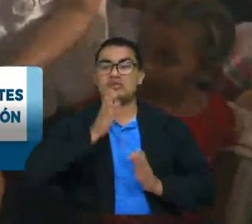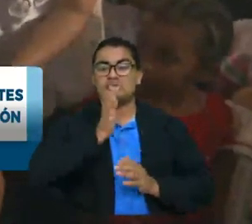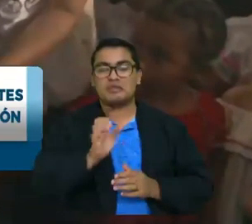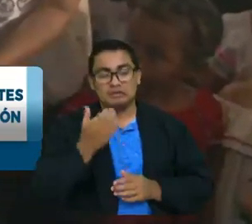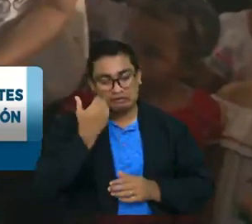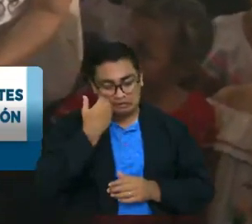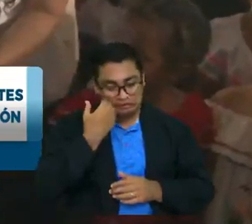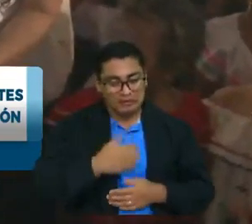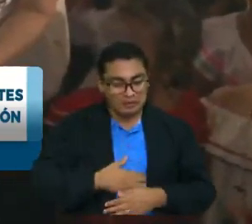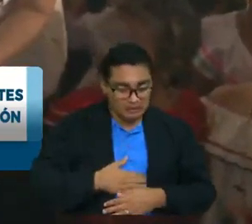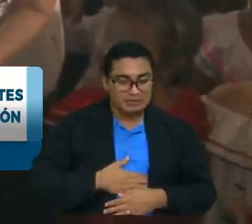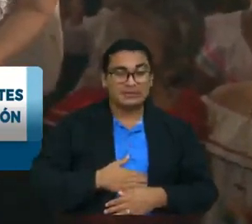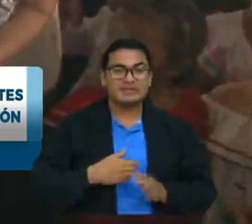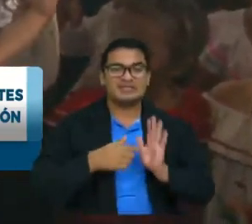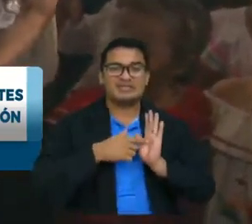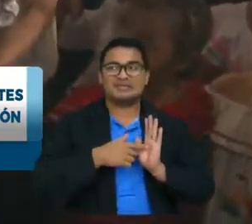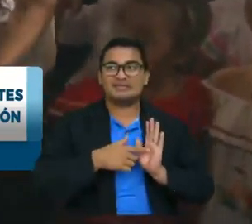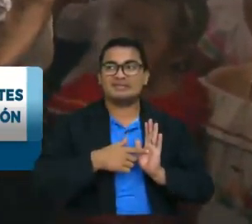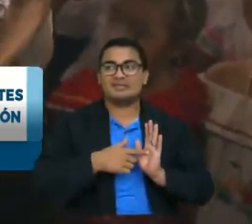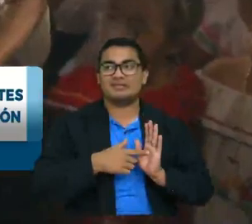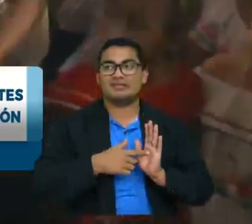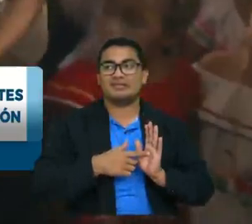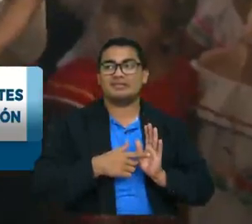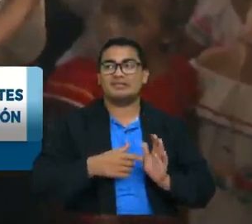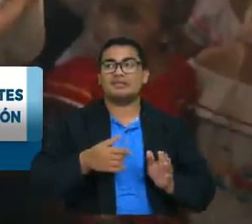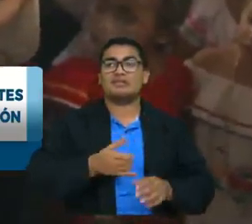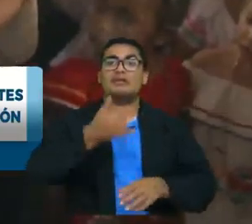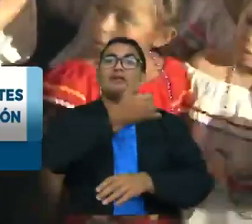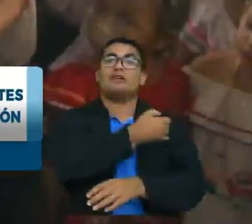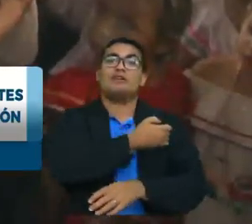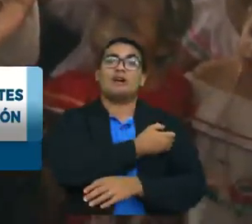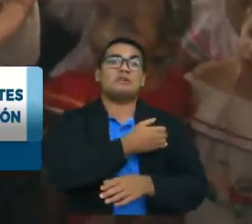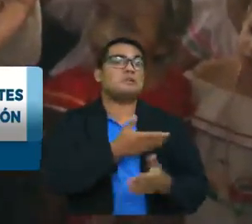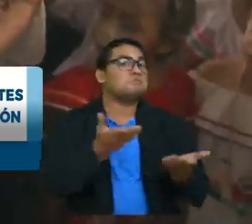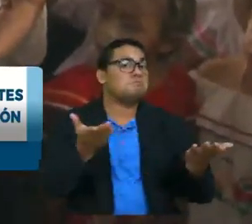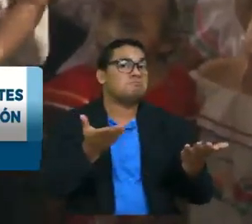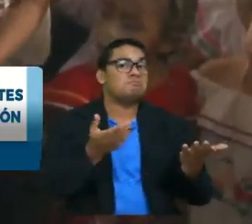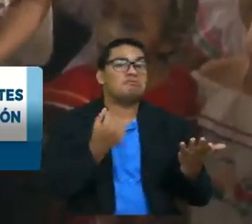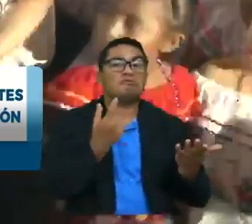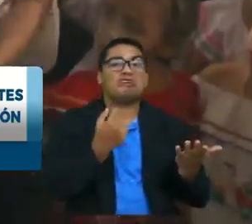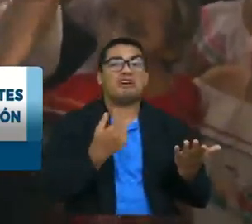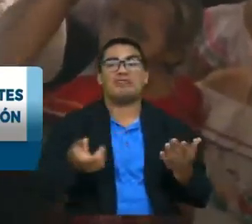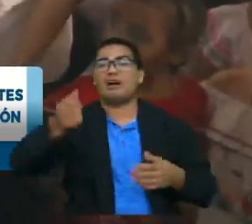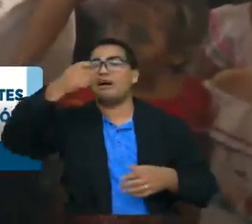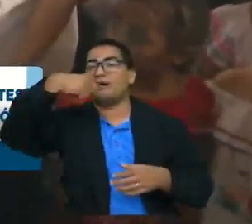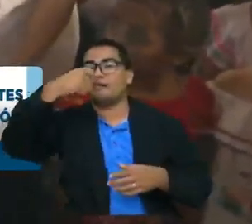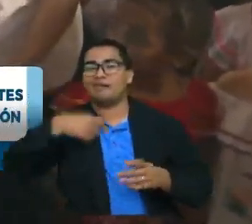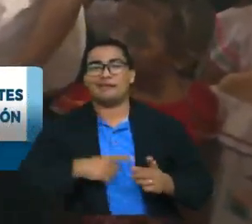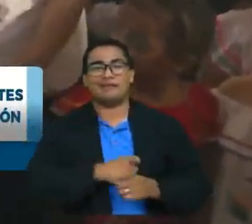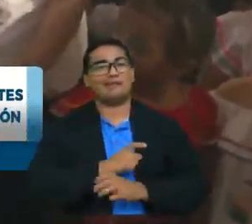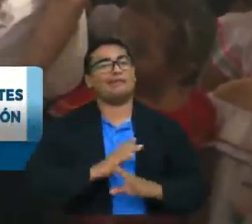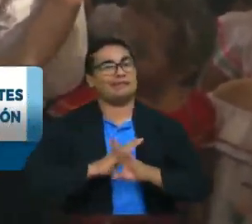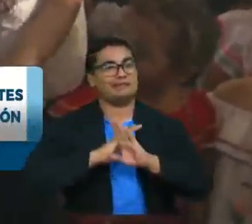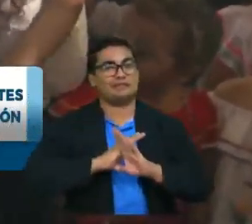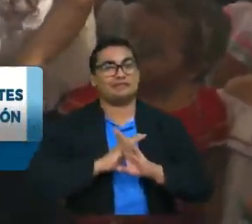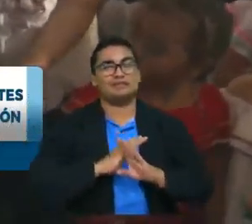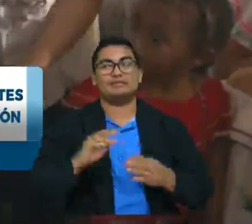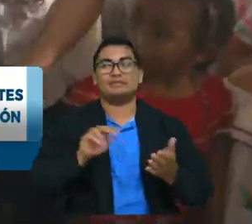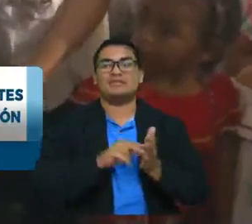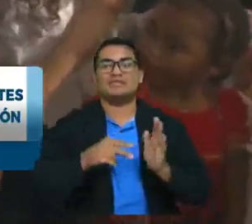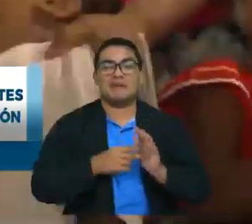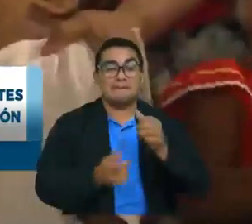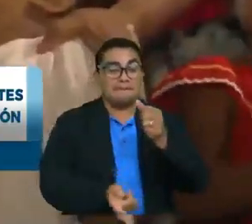enfermo a nivel intestinal, entonces quiere decir que la vacuna no está haciendo mucho efecto. Entonces nosotros primero desparasitamos al niño y después